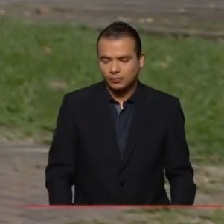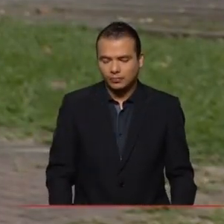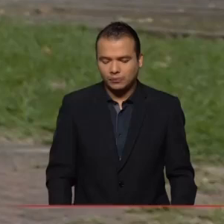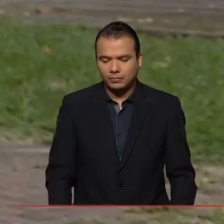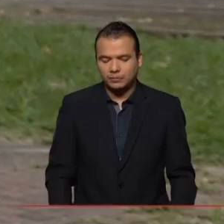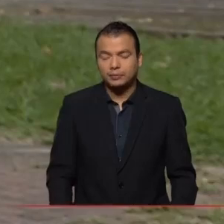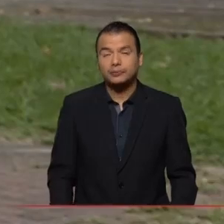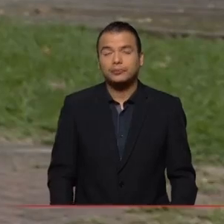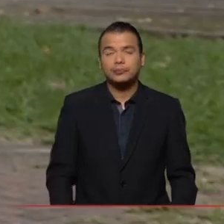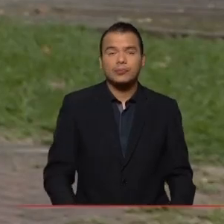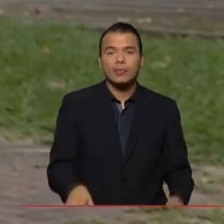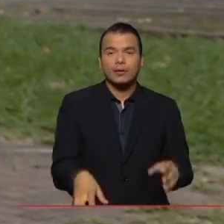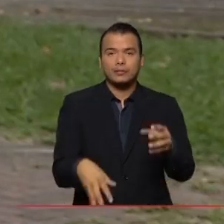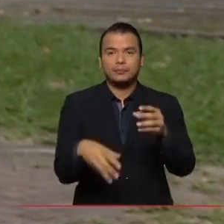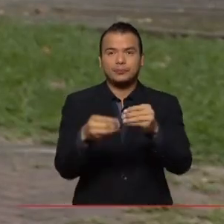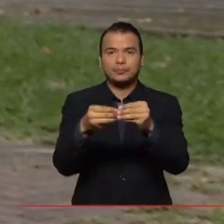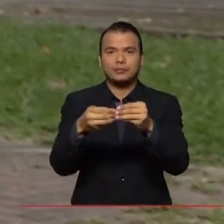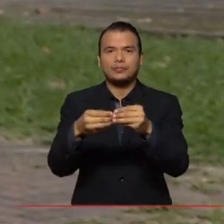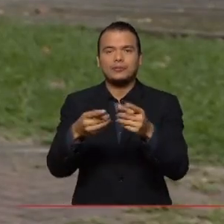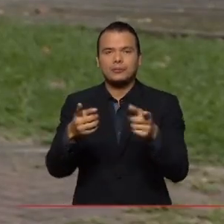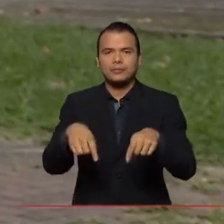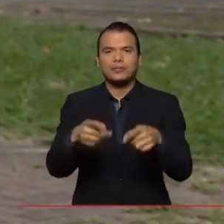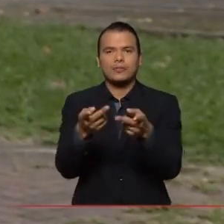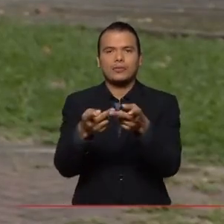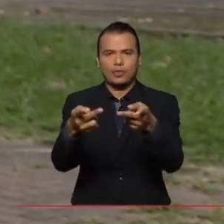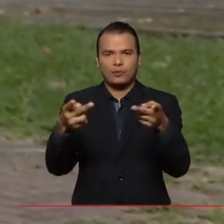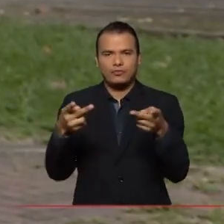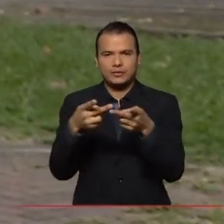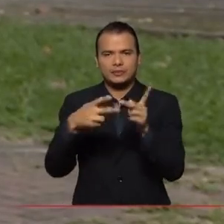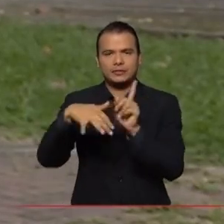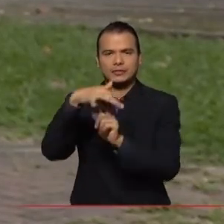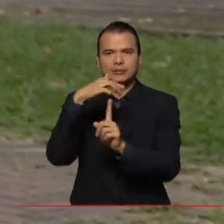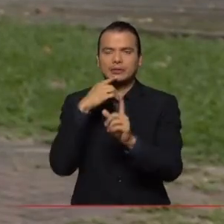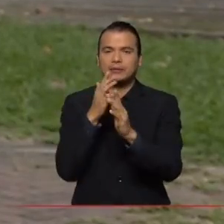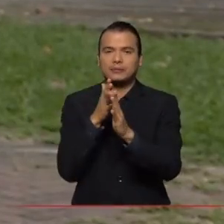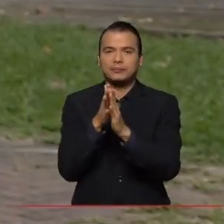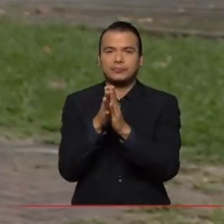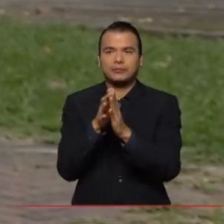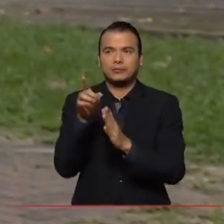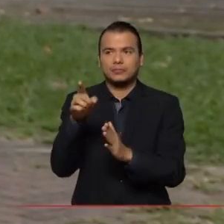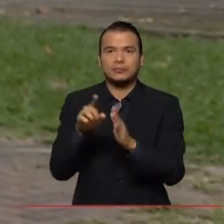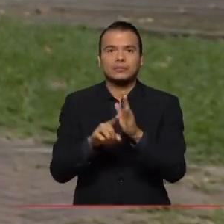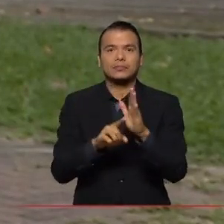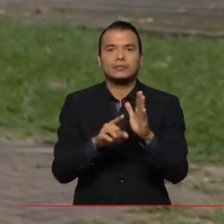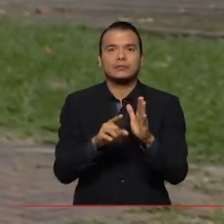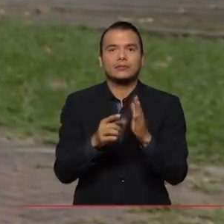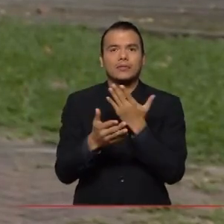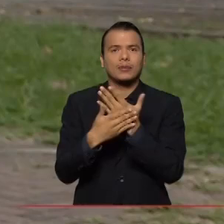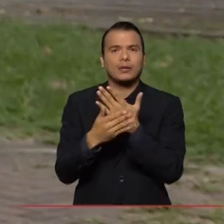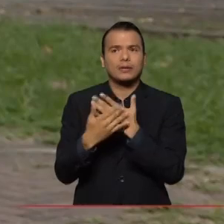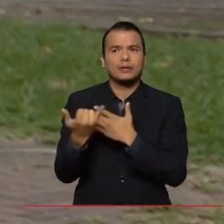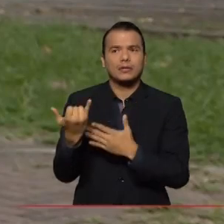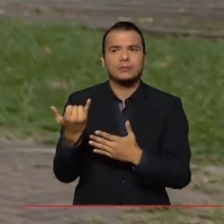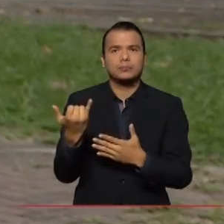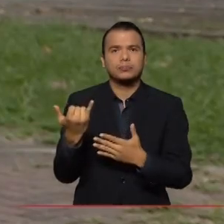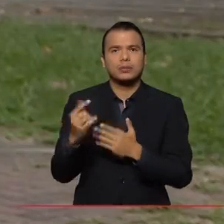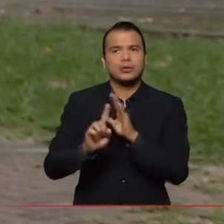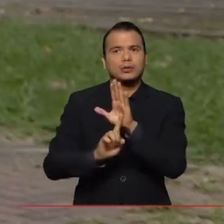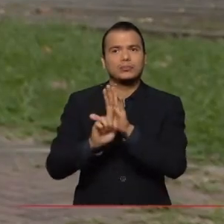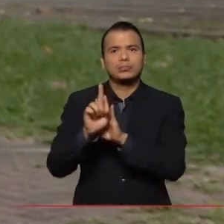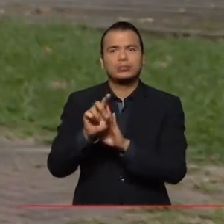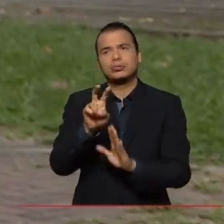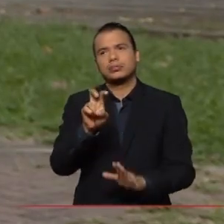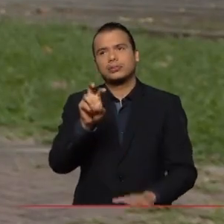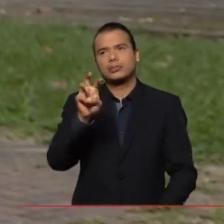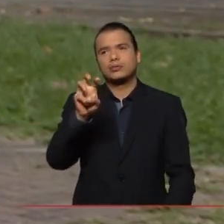Datos al cierre que también entregó el DACMA. Para el DACMA el atraso es del 78%, es decir, 4 puntos más arriba